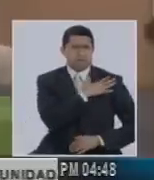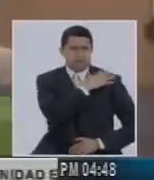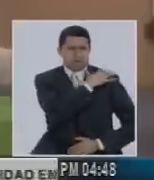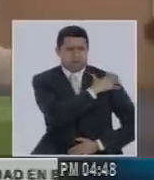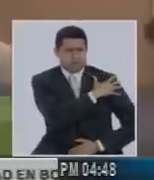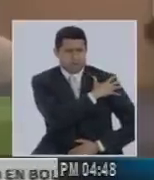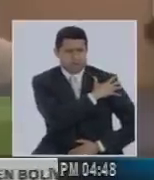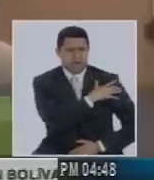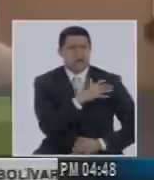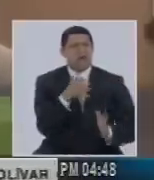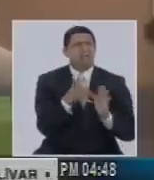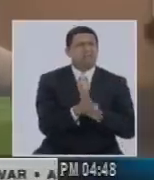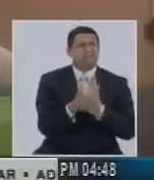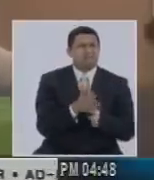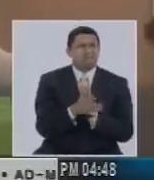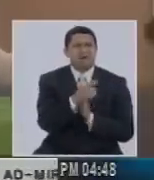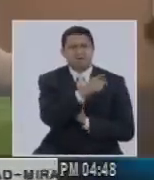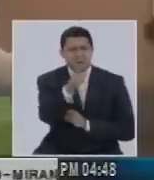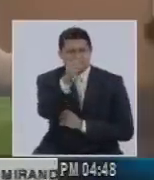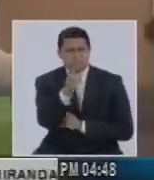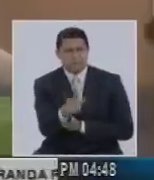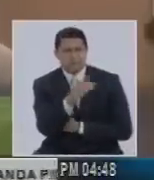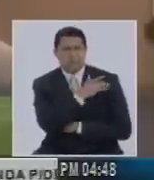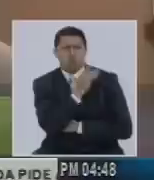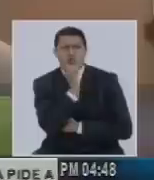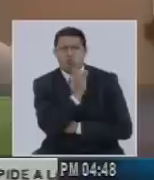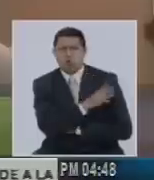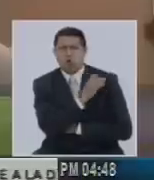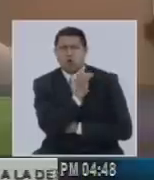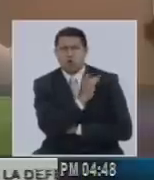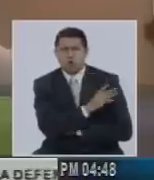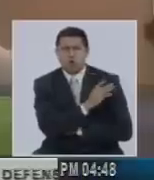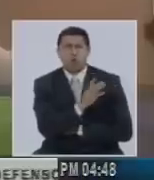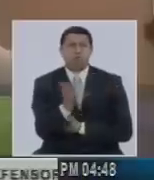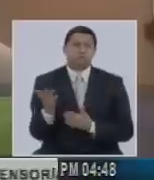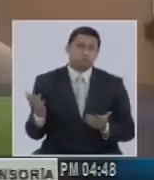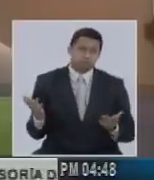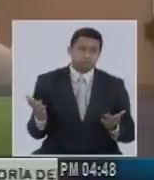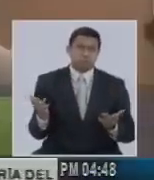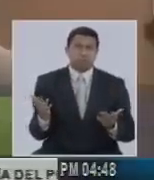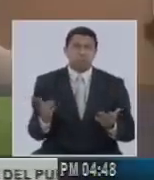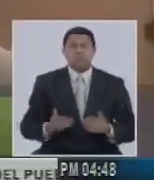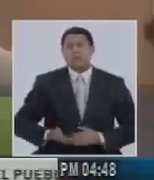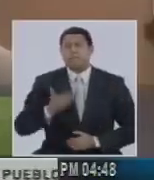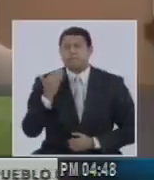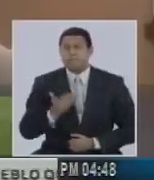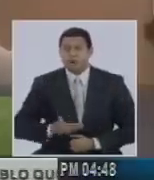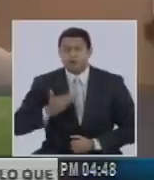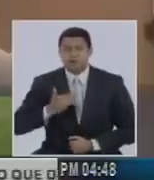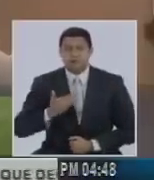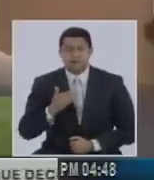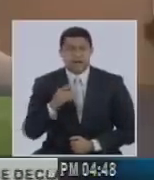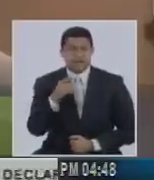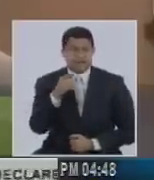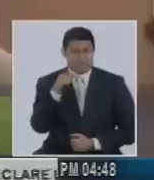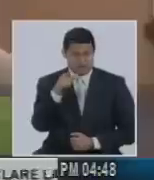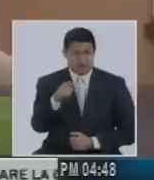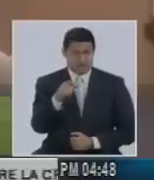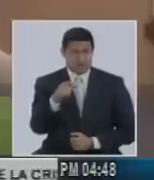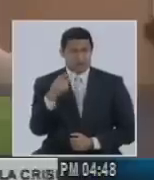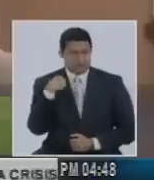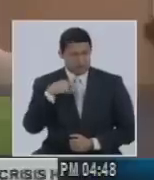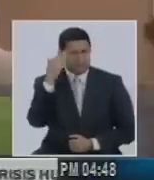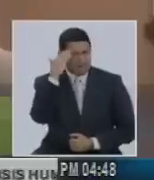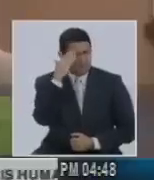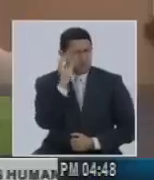persona, implica que ciertas personas van a tener dolor de hombro y otros no. Lo importante no es enfocarnos tanto en la